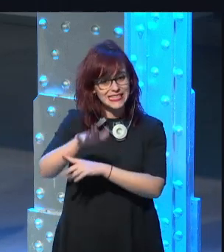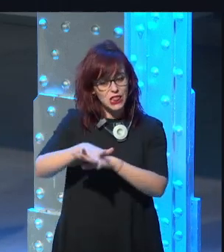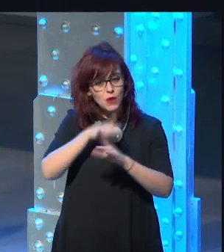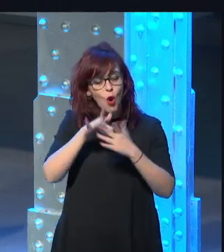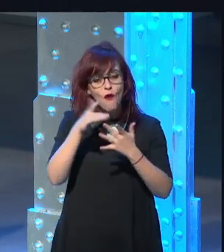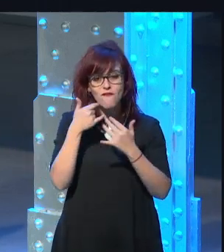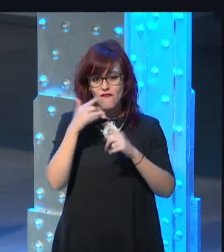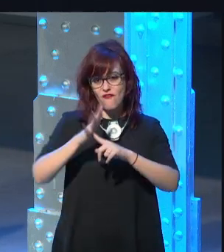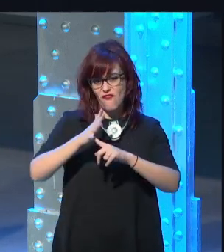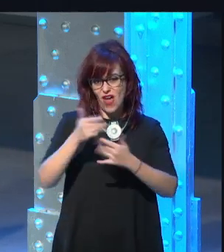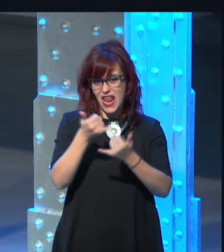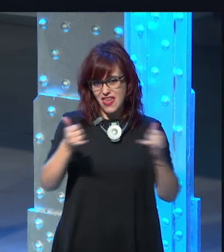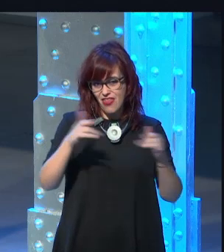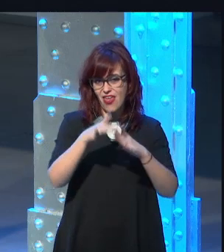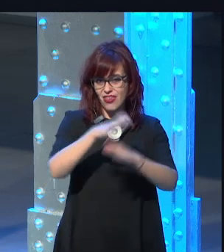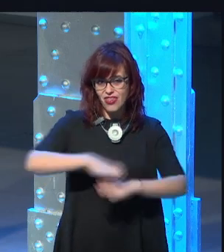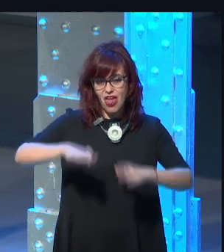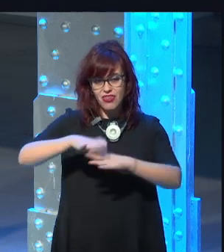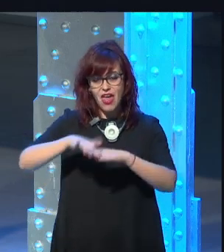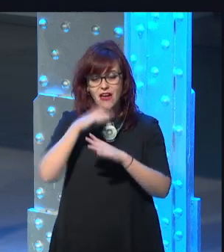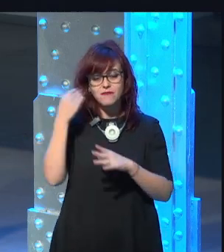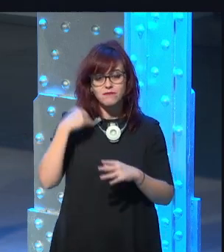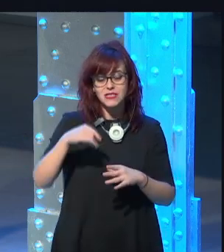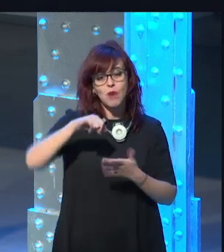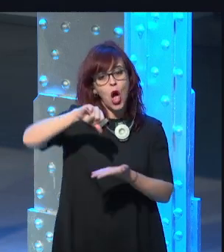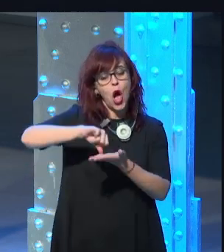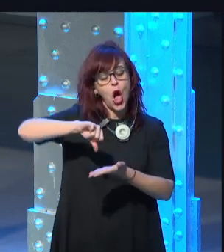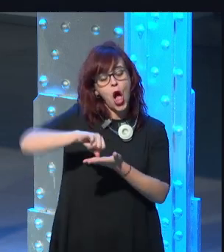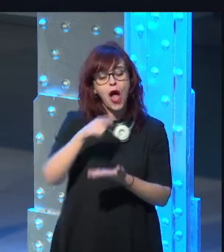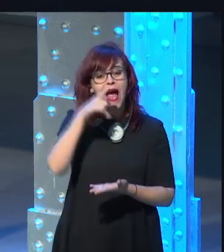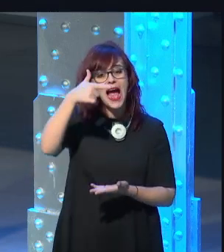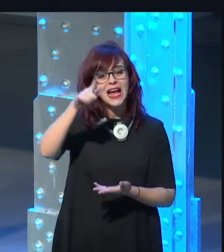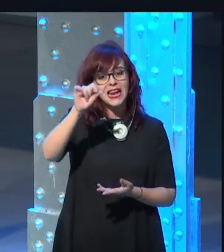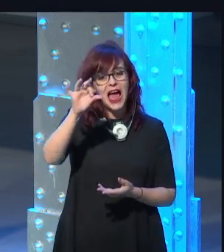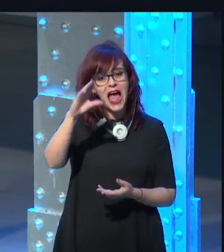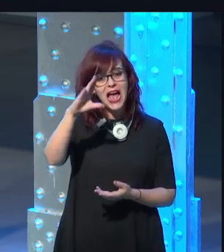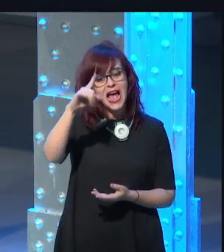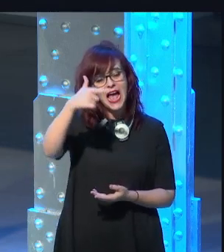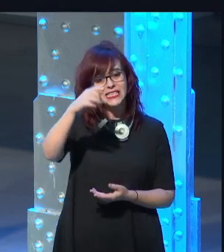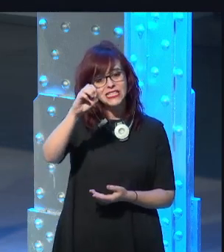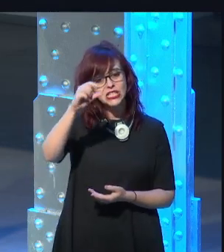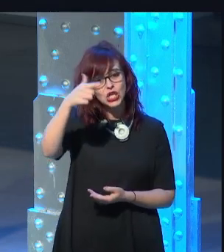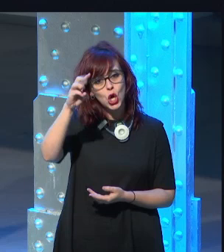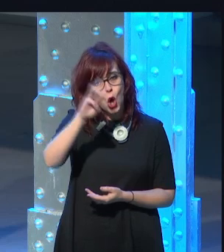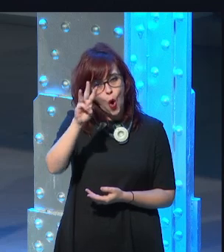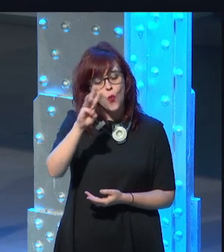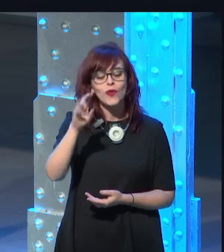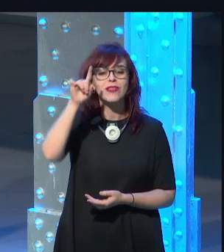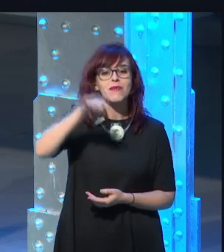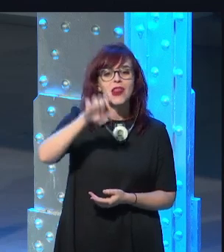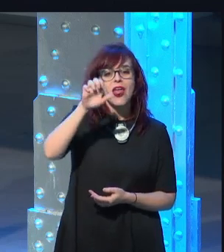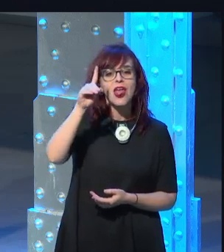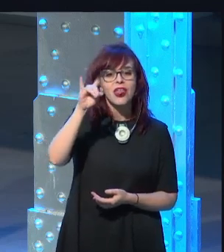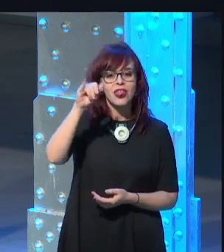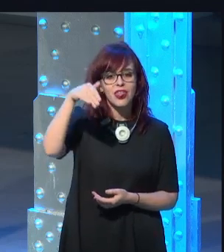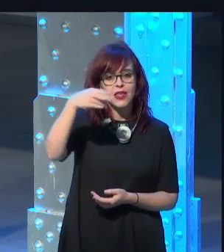diferentes ferias de ciencia en Glasgow y en Edimburgo, otra vez. Y se va a crear la obra al momento,